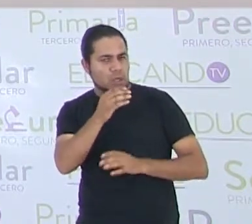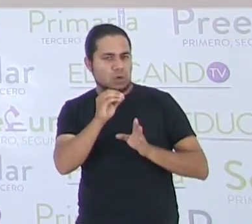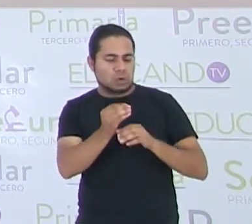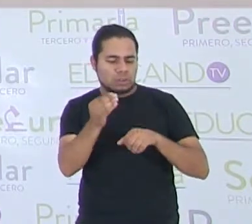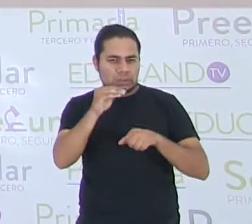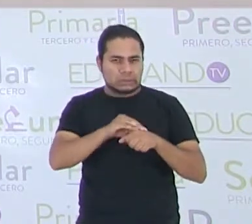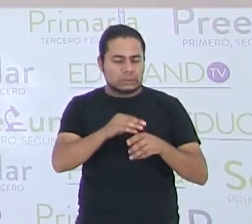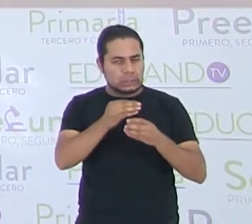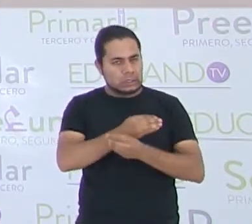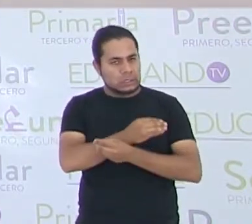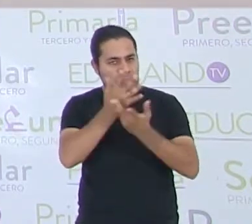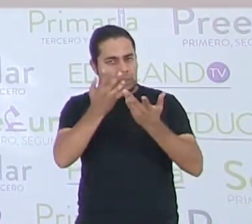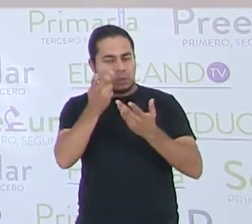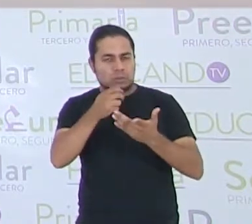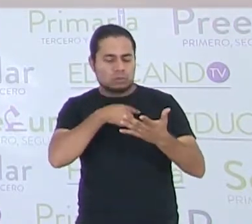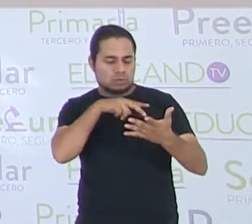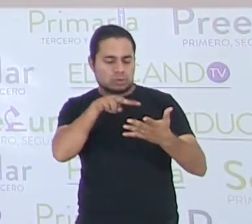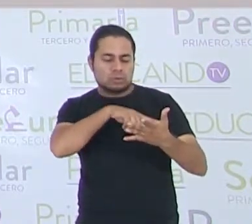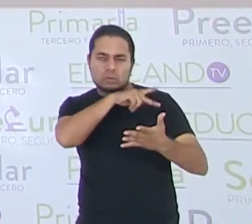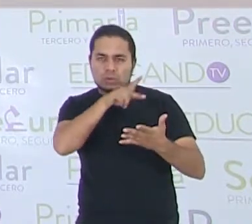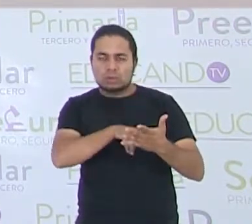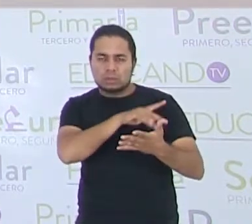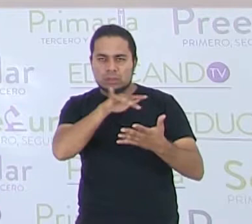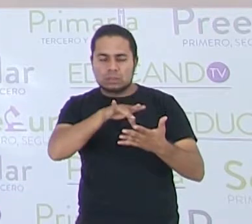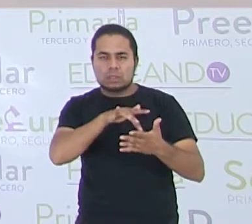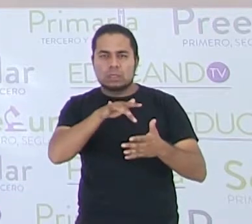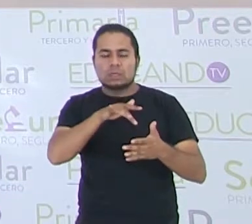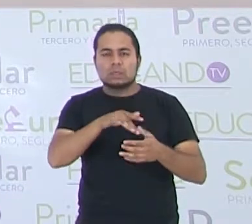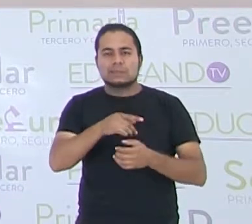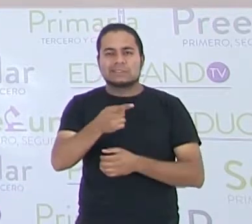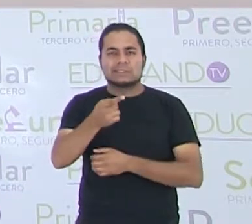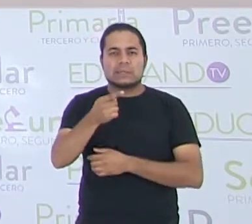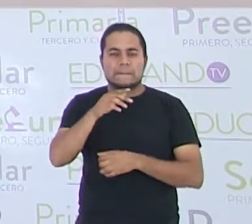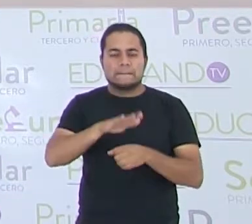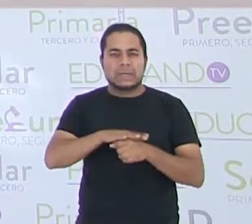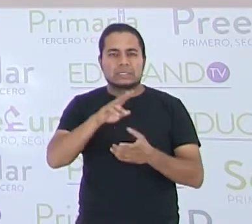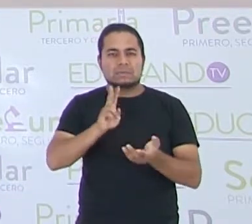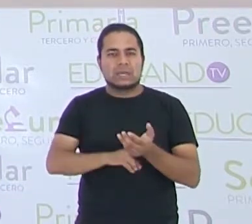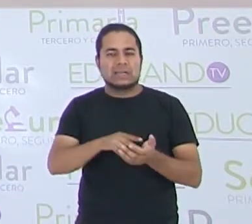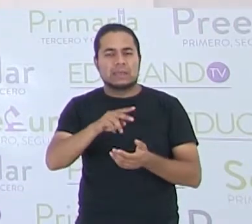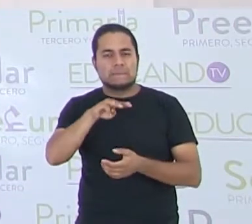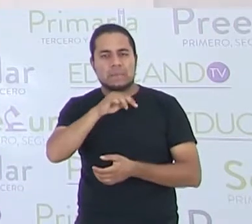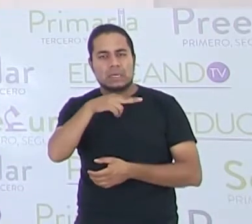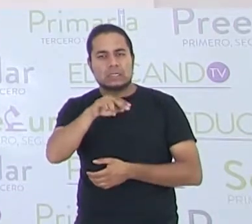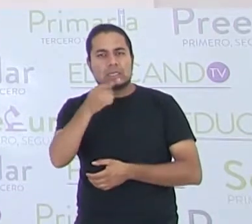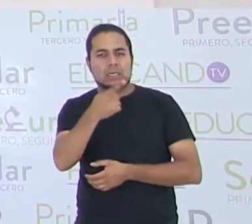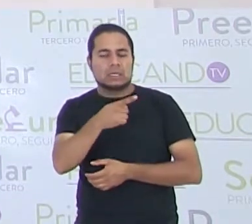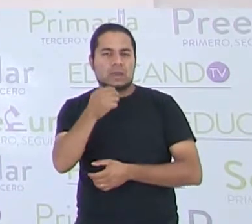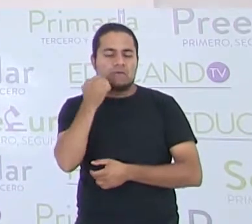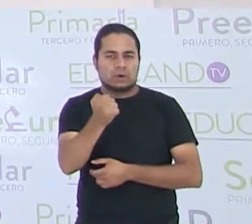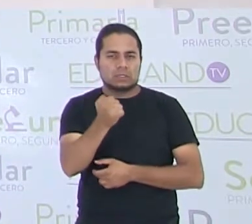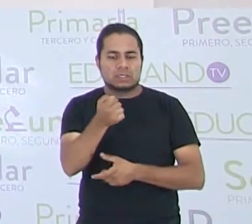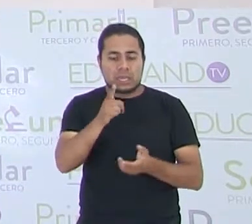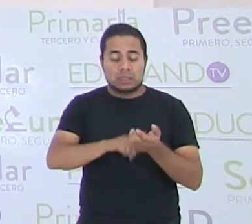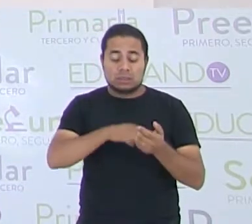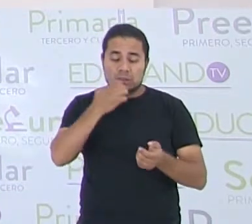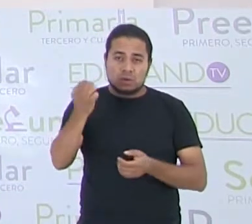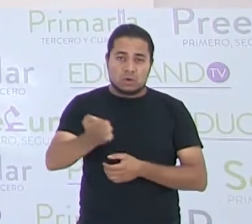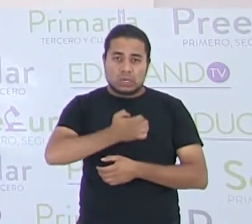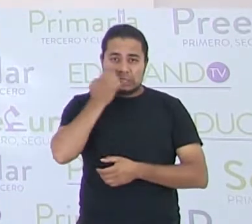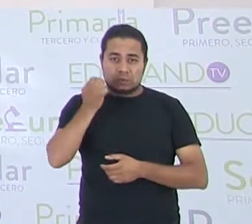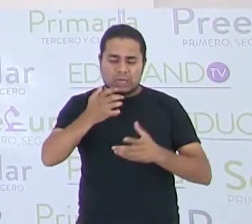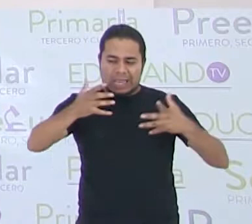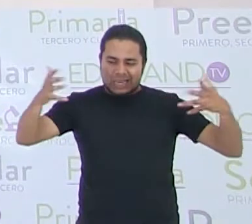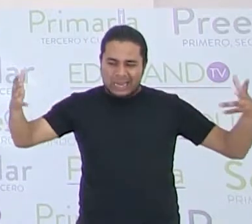claro. Así que voy a volver a leer. Más vale maña que fuerza. En una escuela grande, con salones